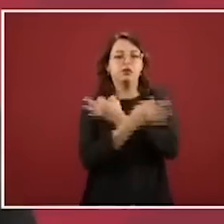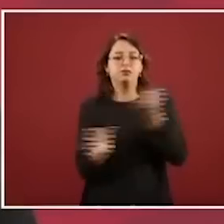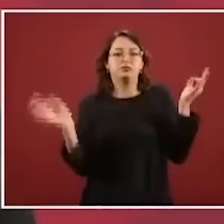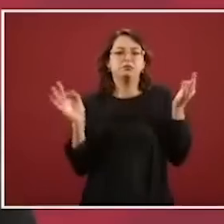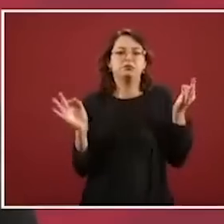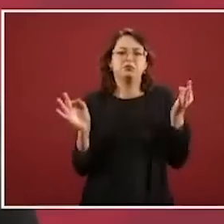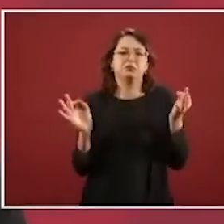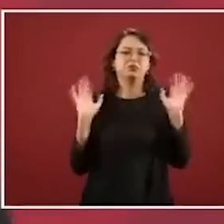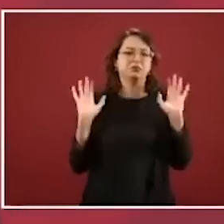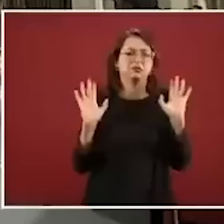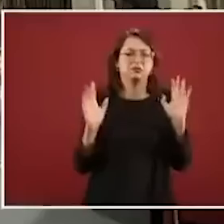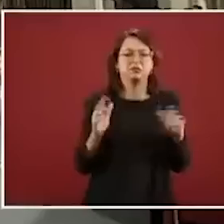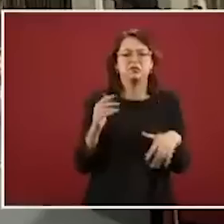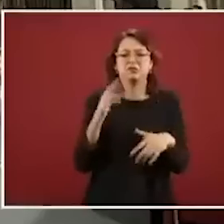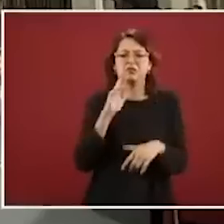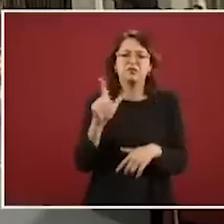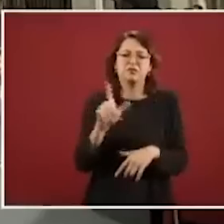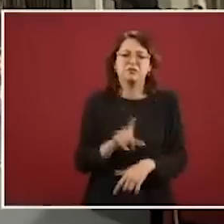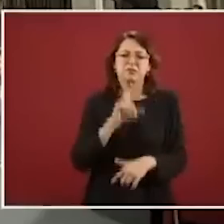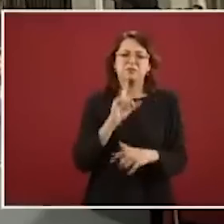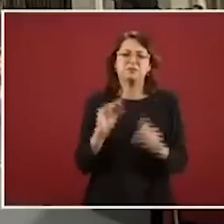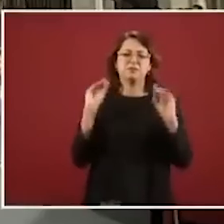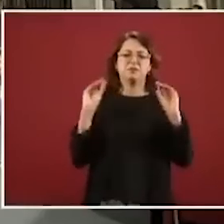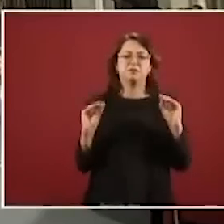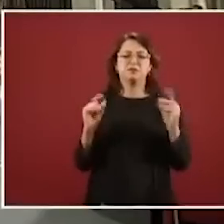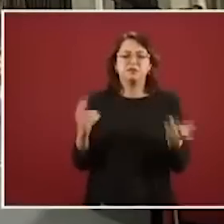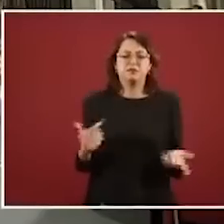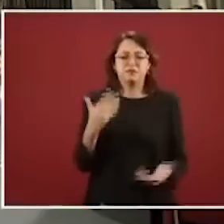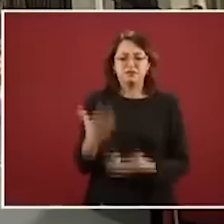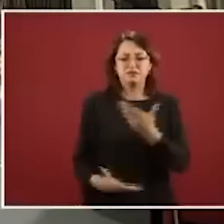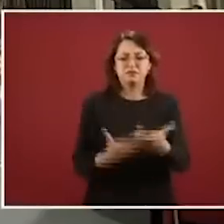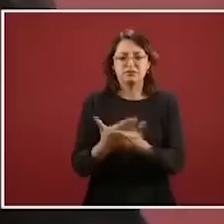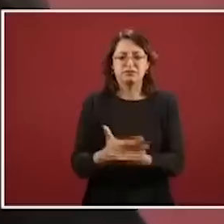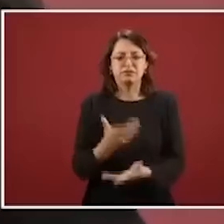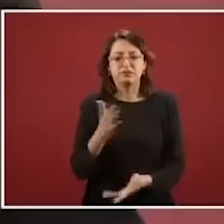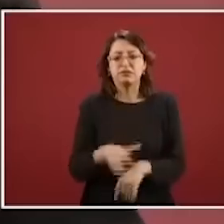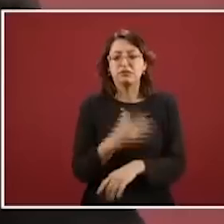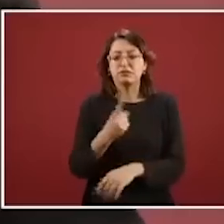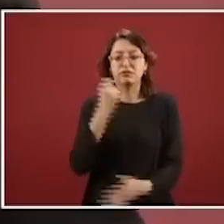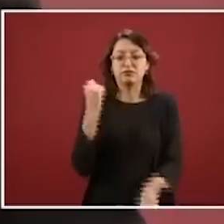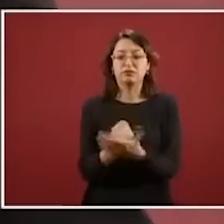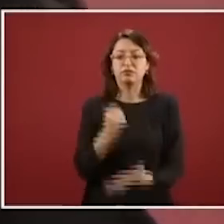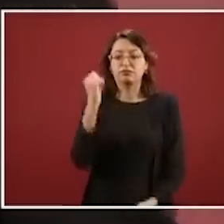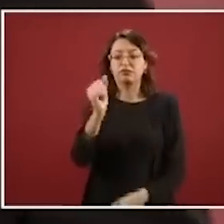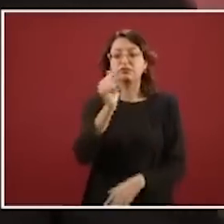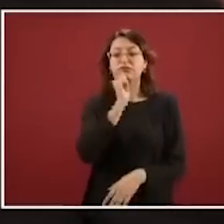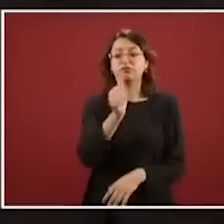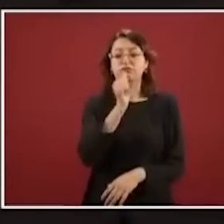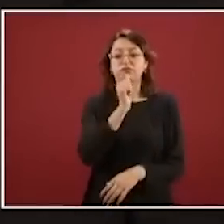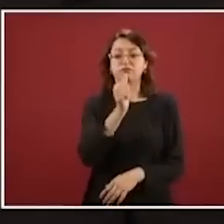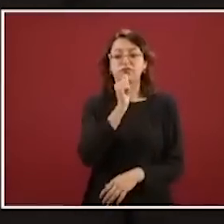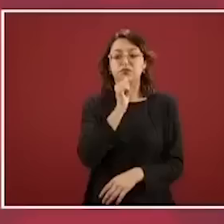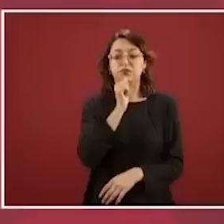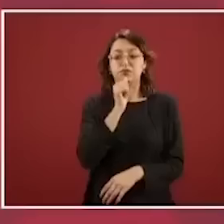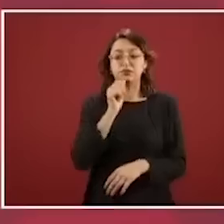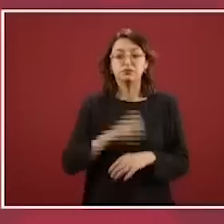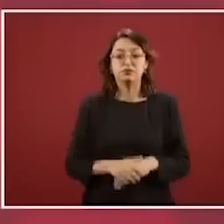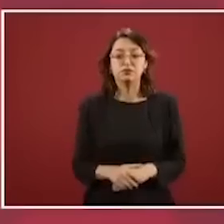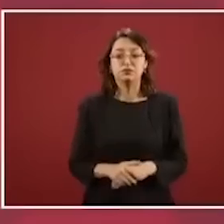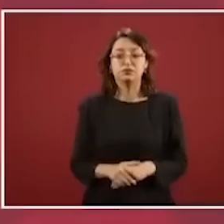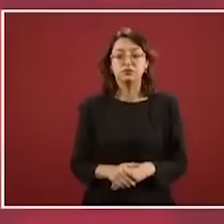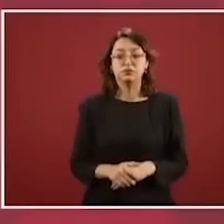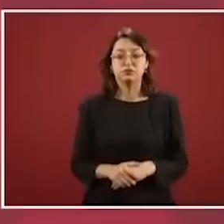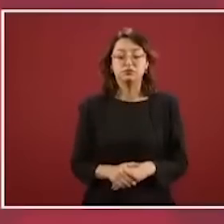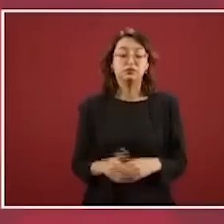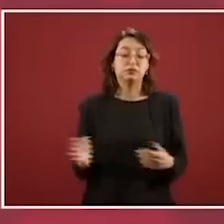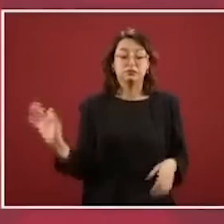podríamos autorizar? ¿Para qué se planteó? Bueno, pues se plantea porque todavía no se aprueba. Si no se hubiese hecho así, ustedes me dirían con